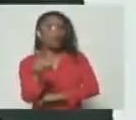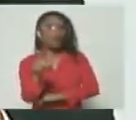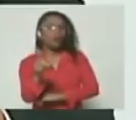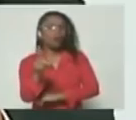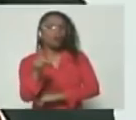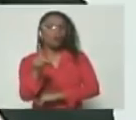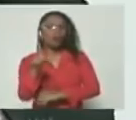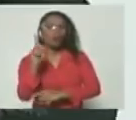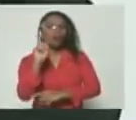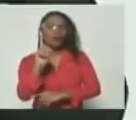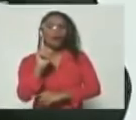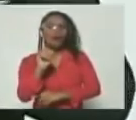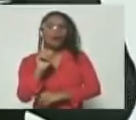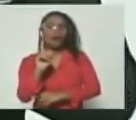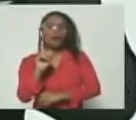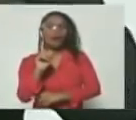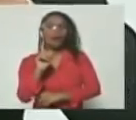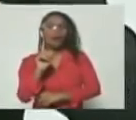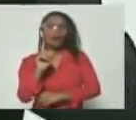una